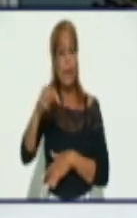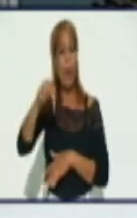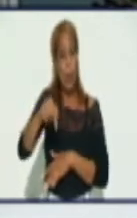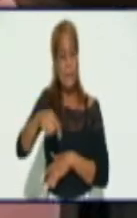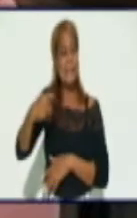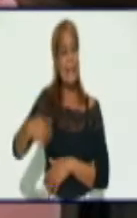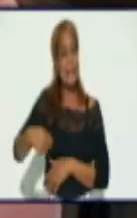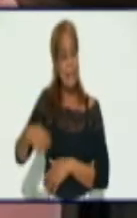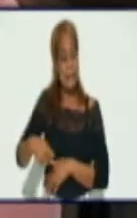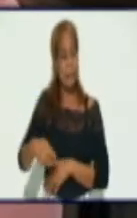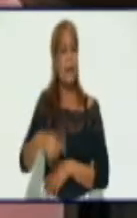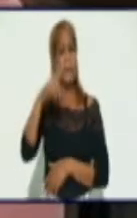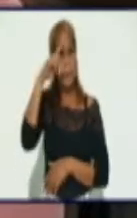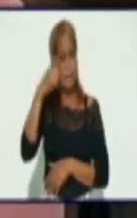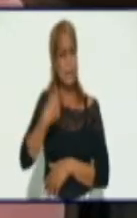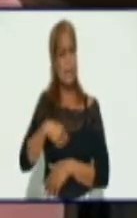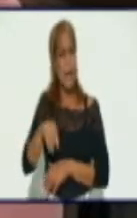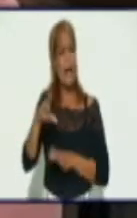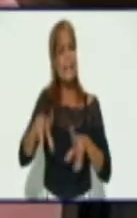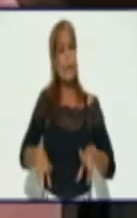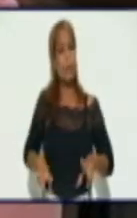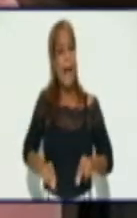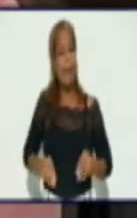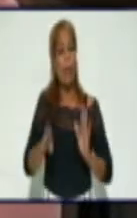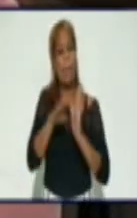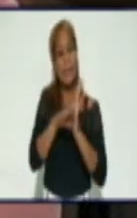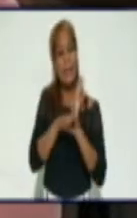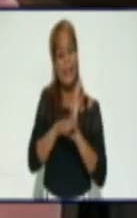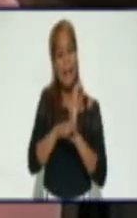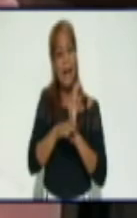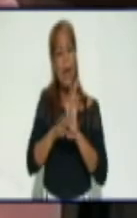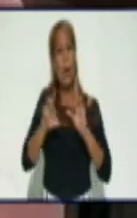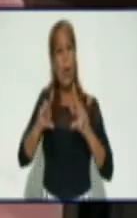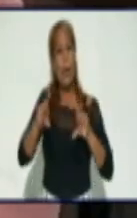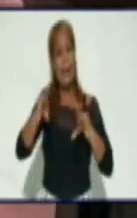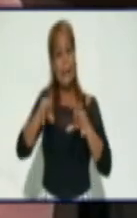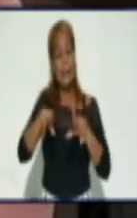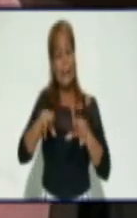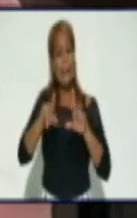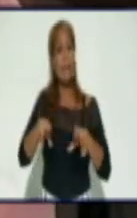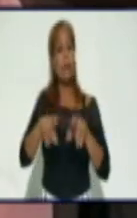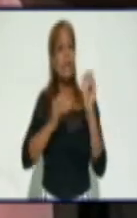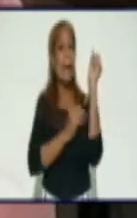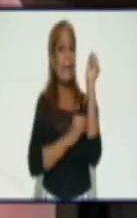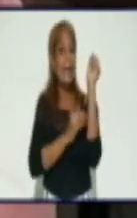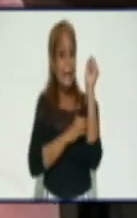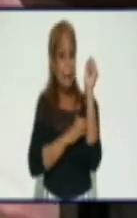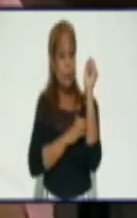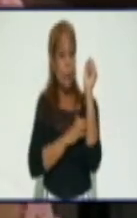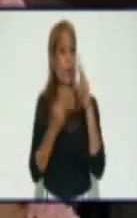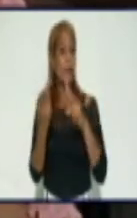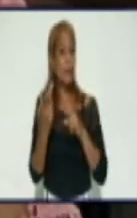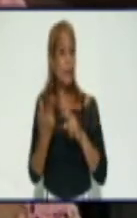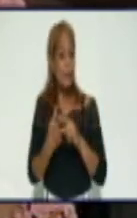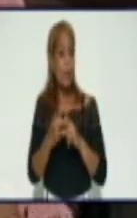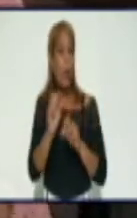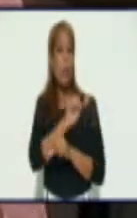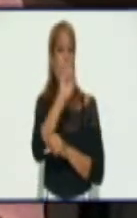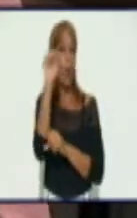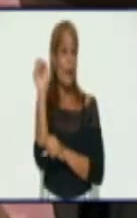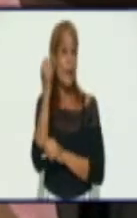supuesto, se han tomado medidas que tienen que ver también con el reforzamiento de los equipos de la pesquisa y con lograr una mayor